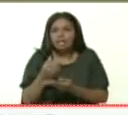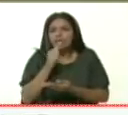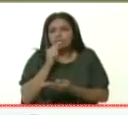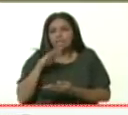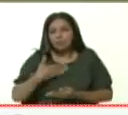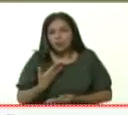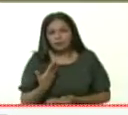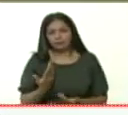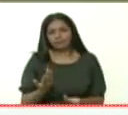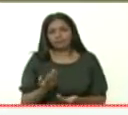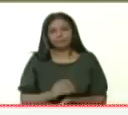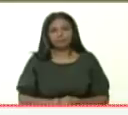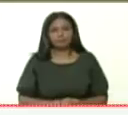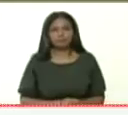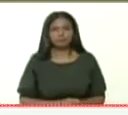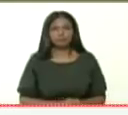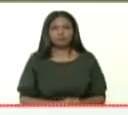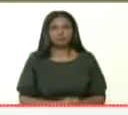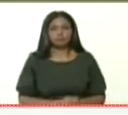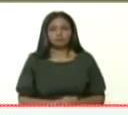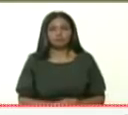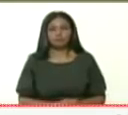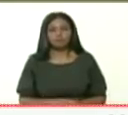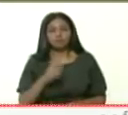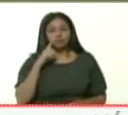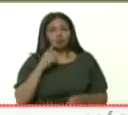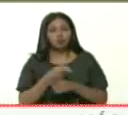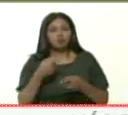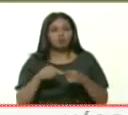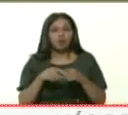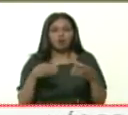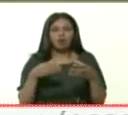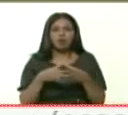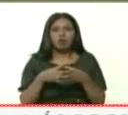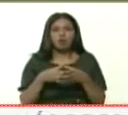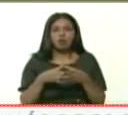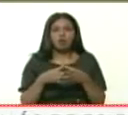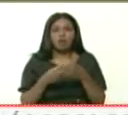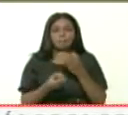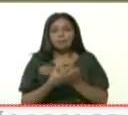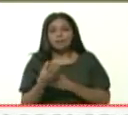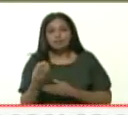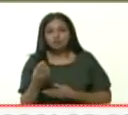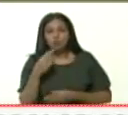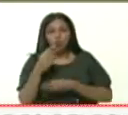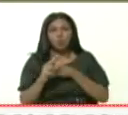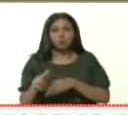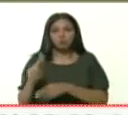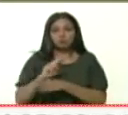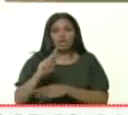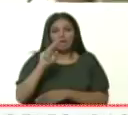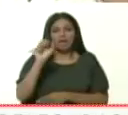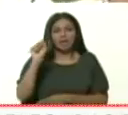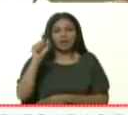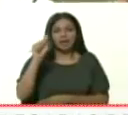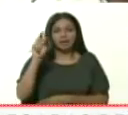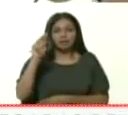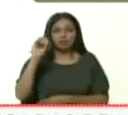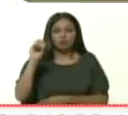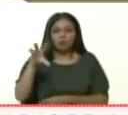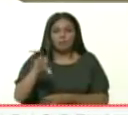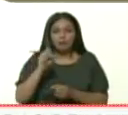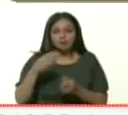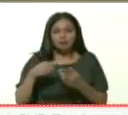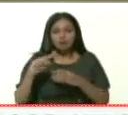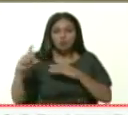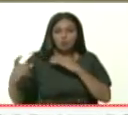creer eso? Fue orden del Palacio de Nariño utilizar a los Rastrojos para extraer a